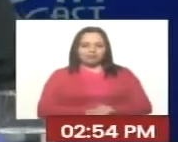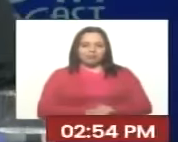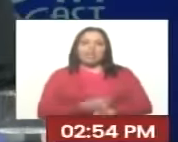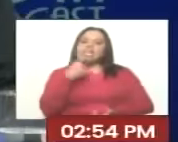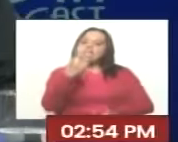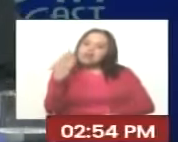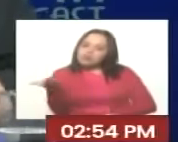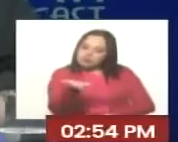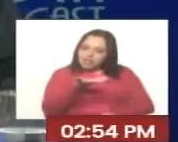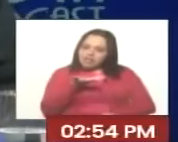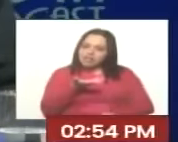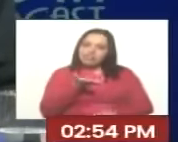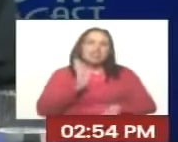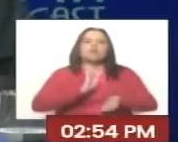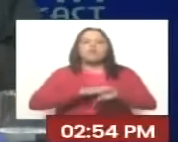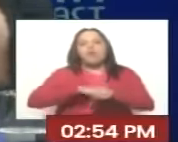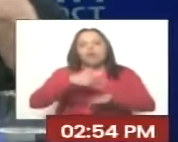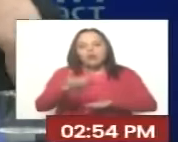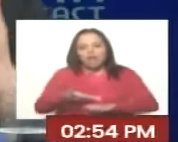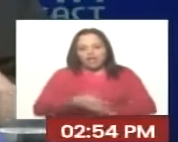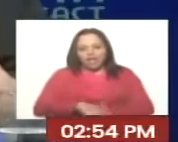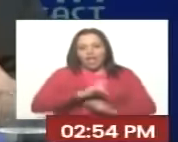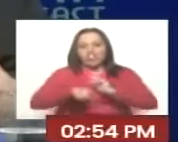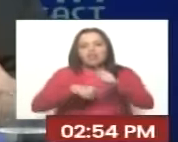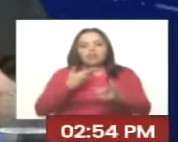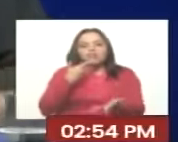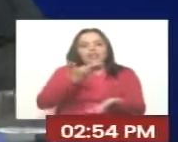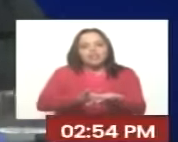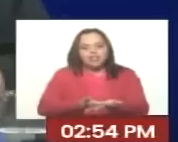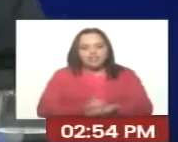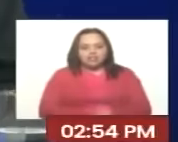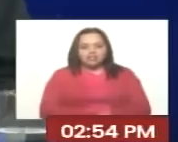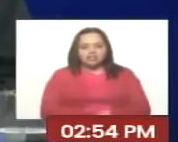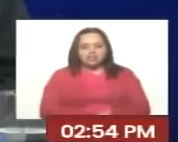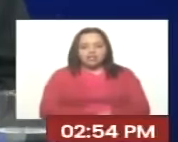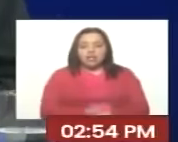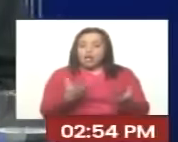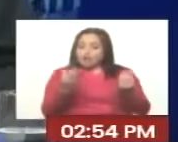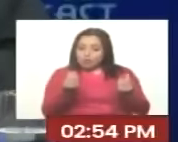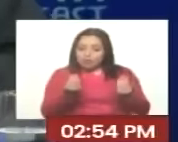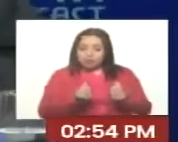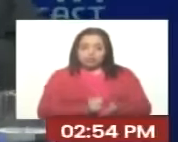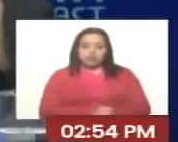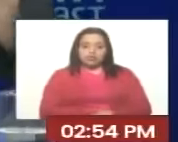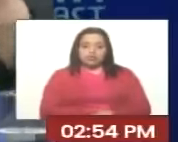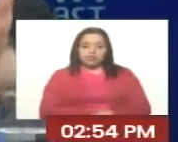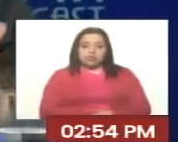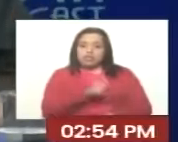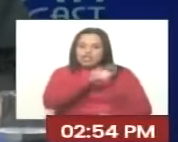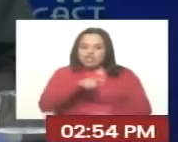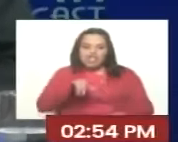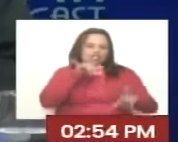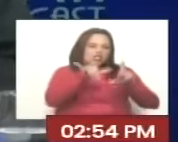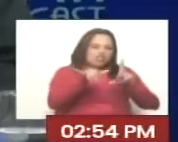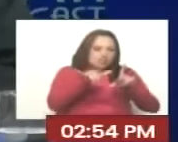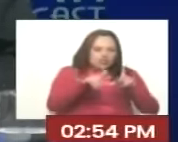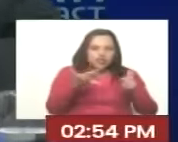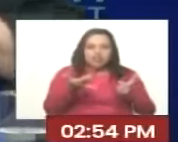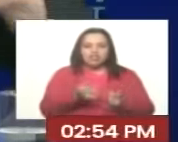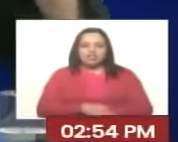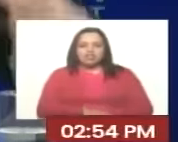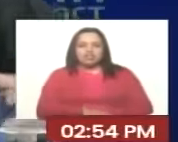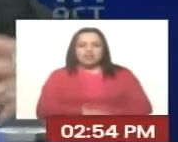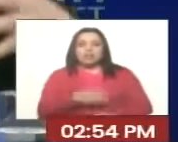Díganme ustedes, ¿por qué, luego de pedir muchos de esos youtubers y que están hablando que